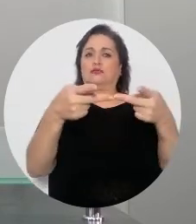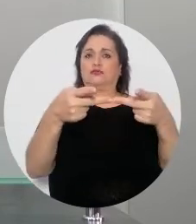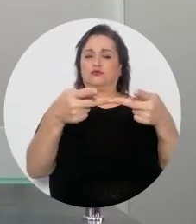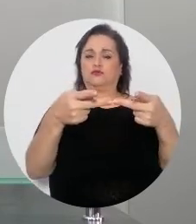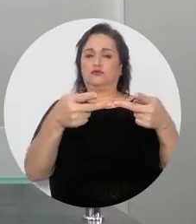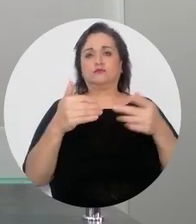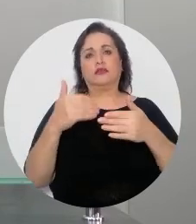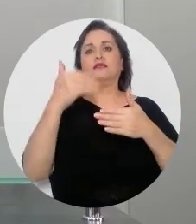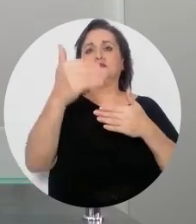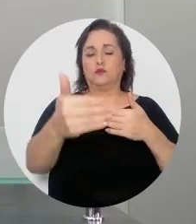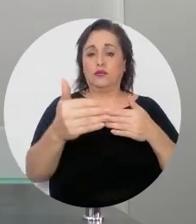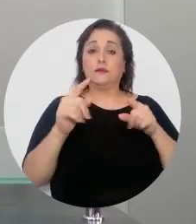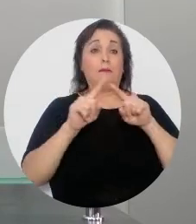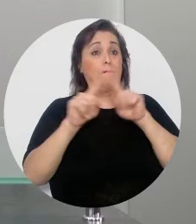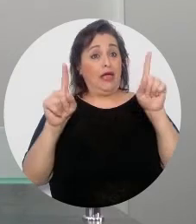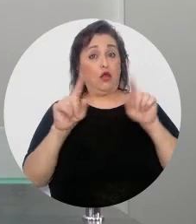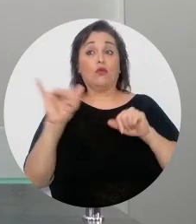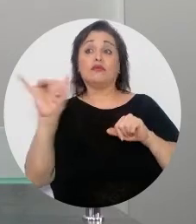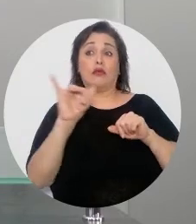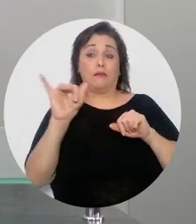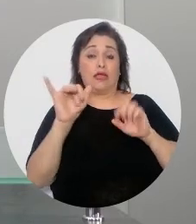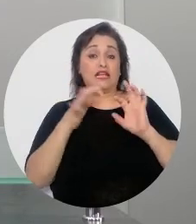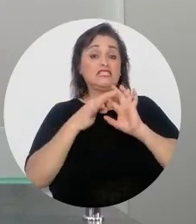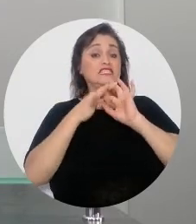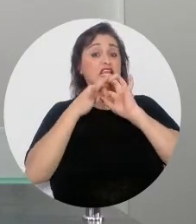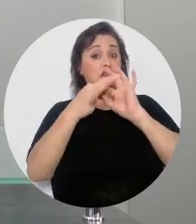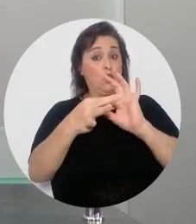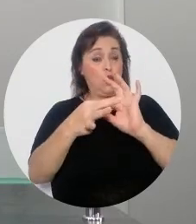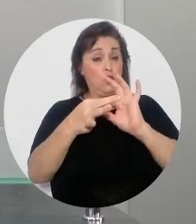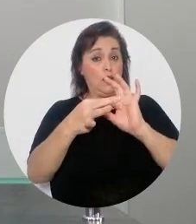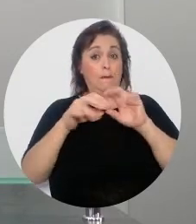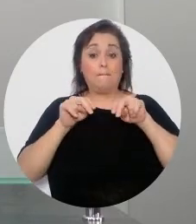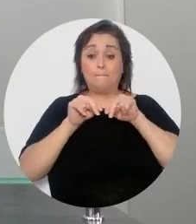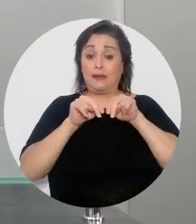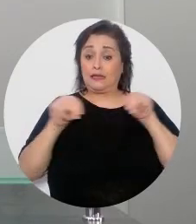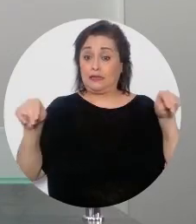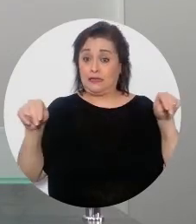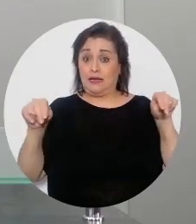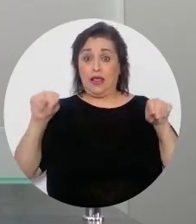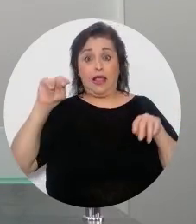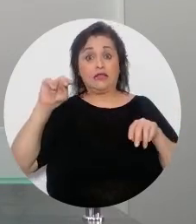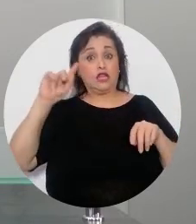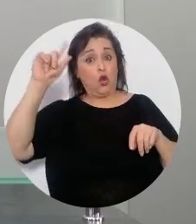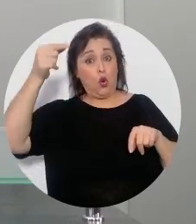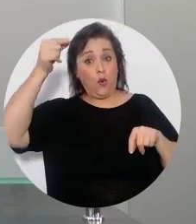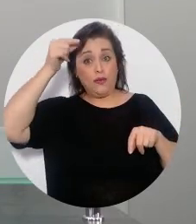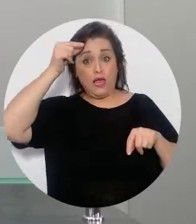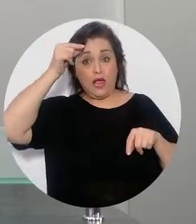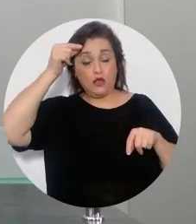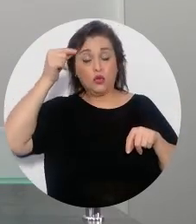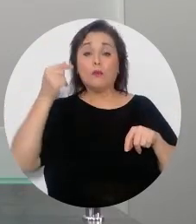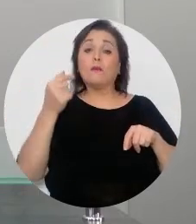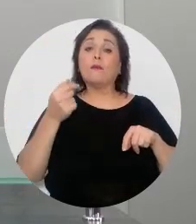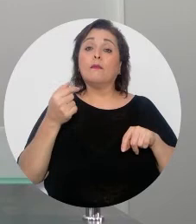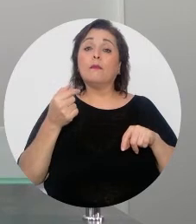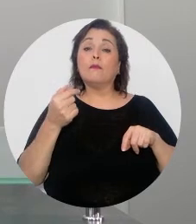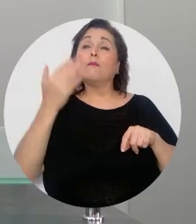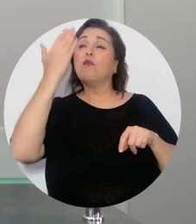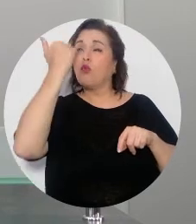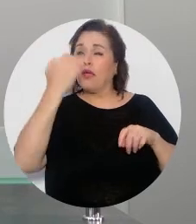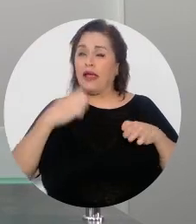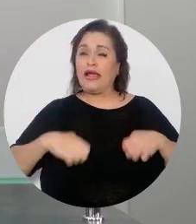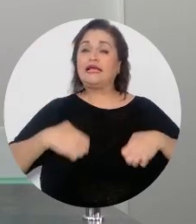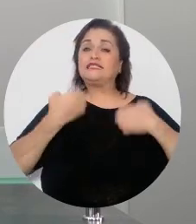popular. Pero además se vincula con la garantía de imparcialidad del gobierno